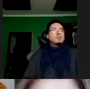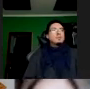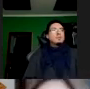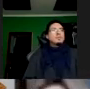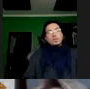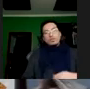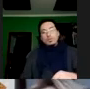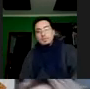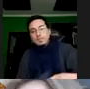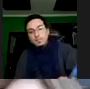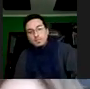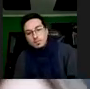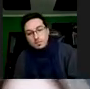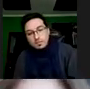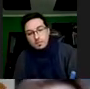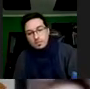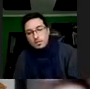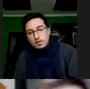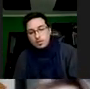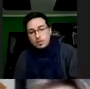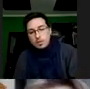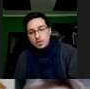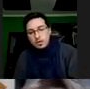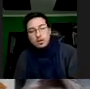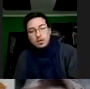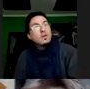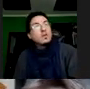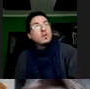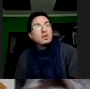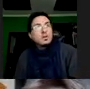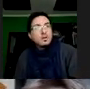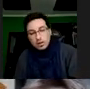Bien, chiquillos, tienen sus 4 décimas. Súper, imagino que